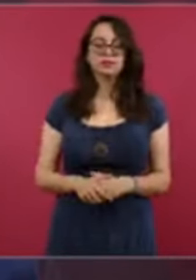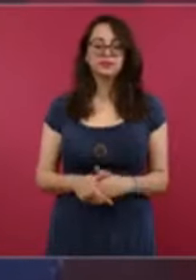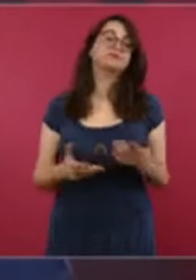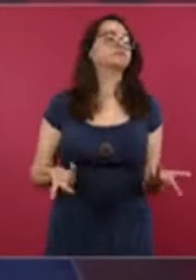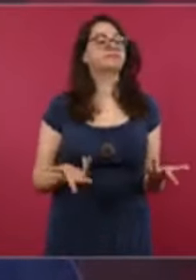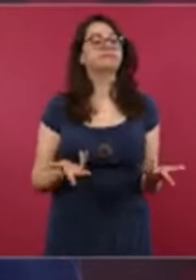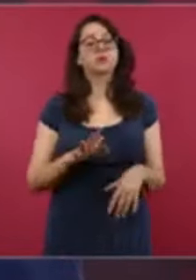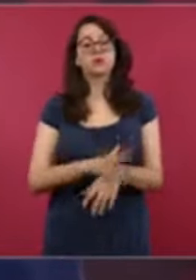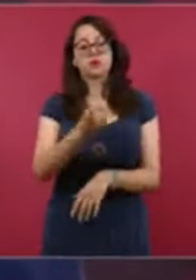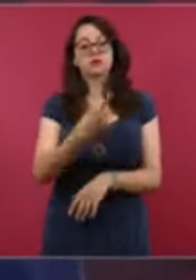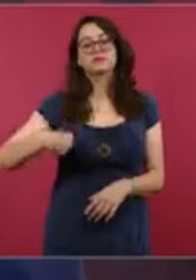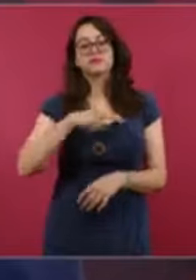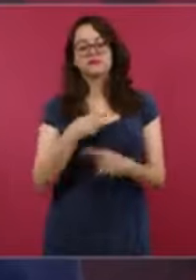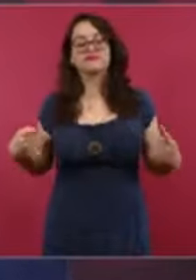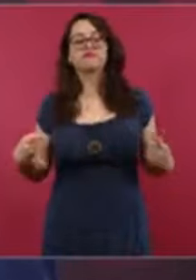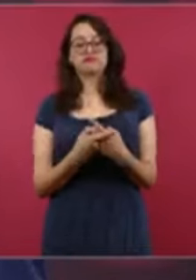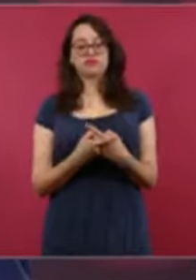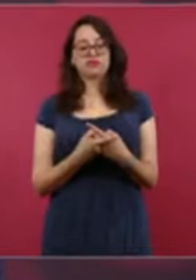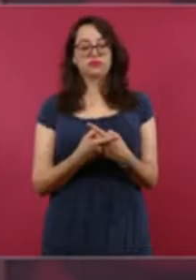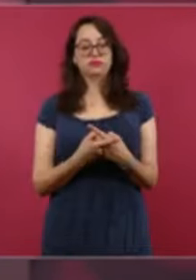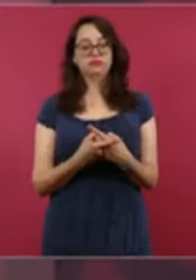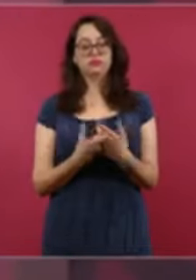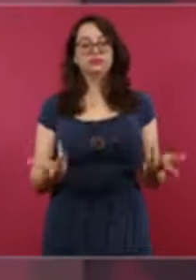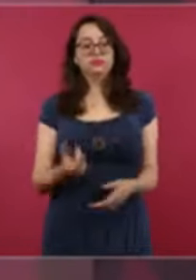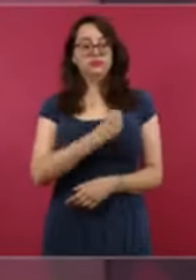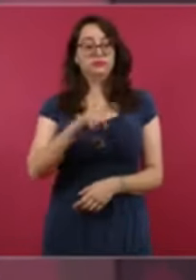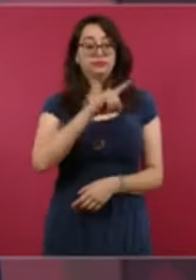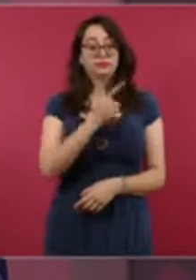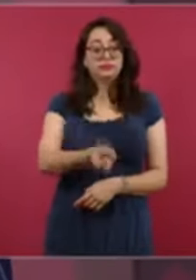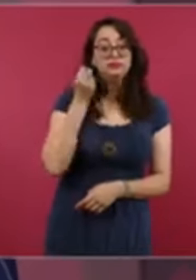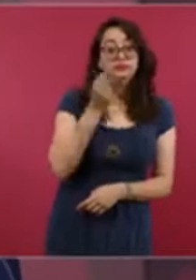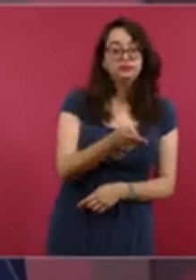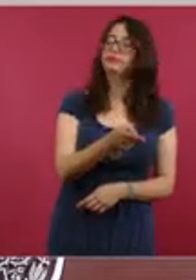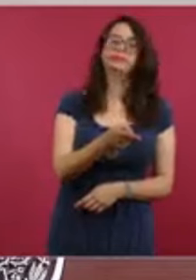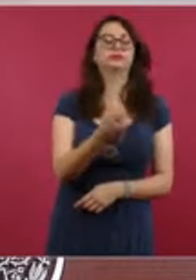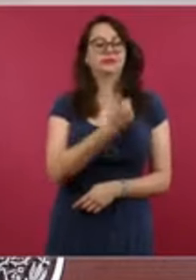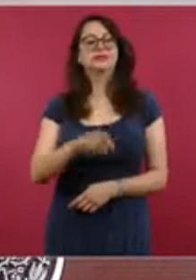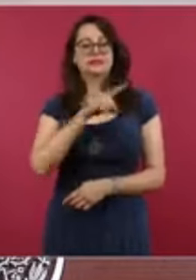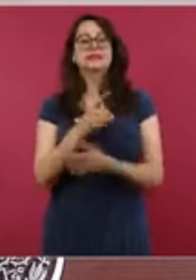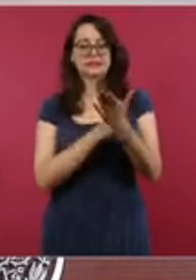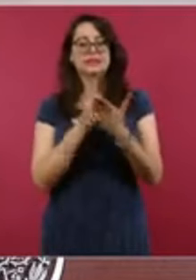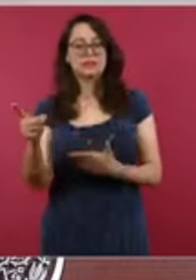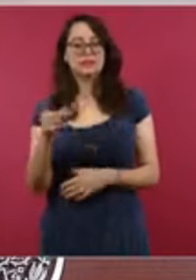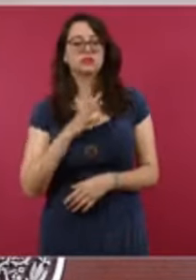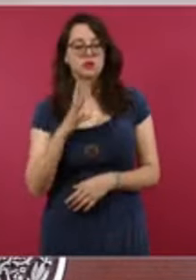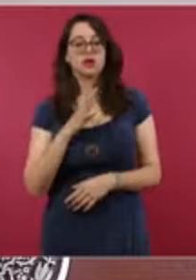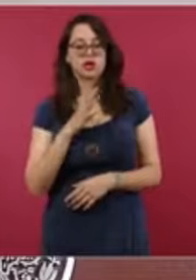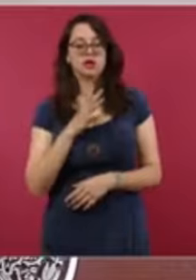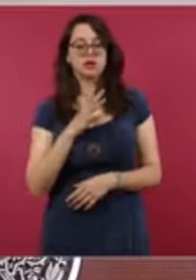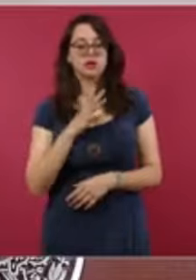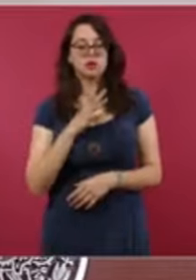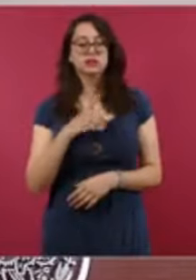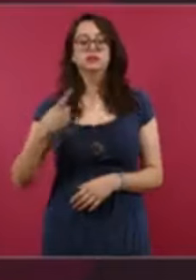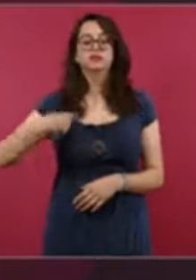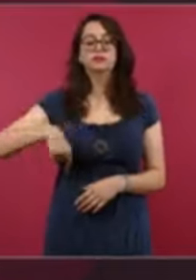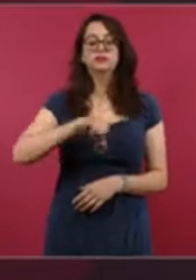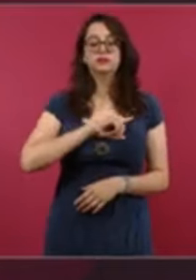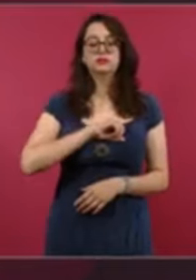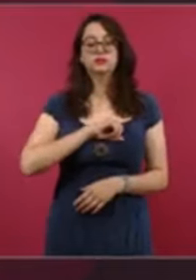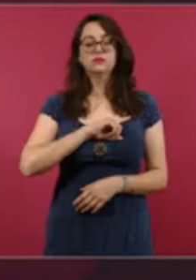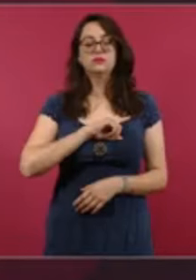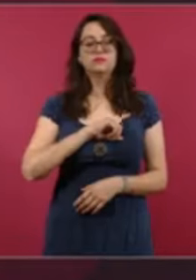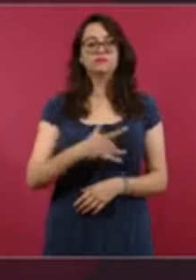nosotros sostenemos que la salud no es un privilegio, es un derecho del pueblo. Nosotros somos partidarios de